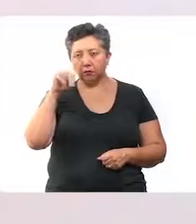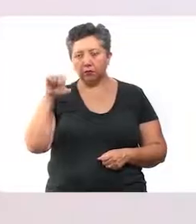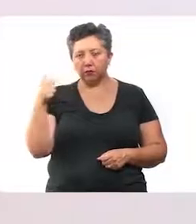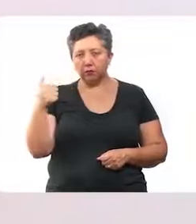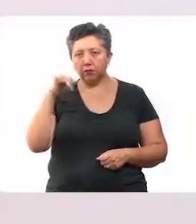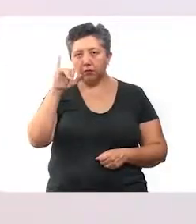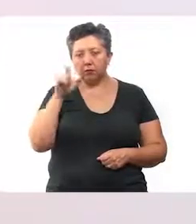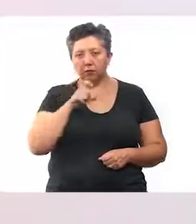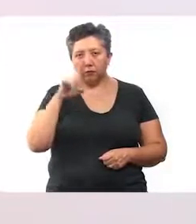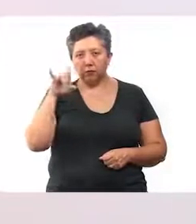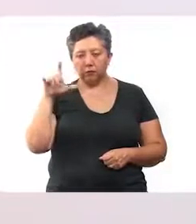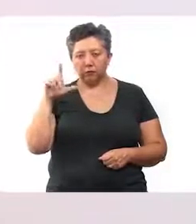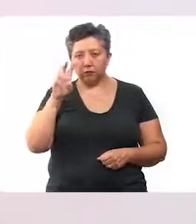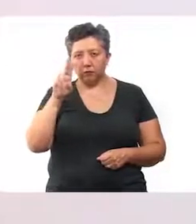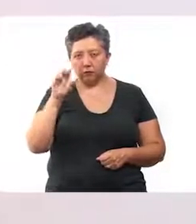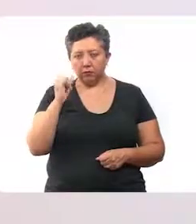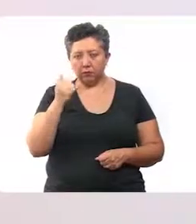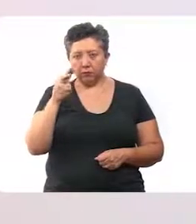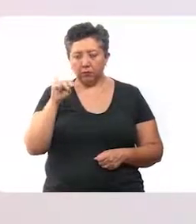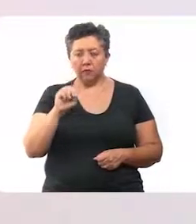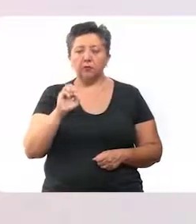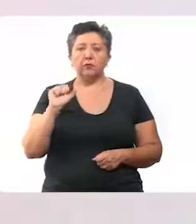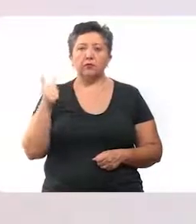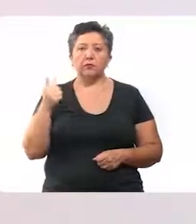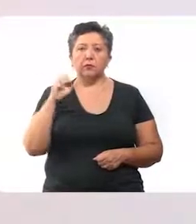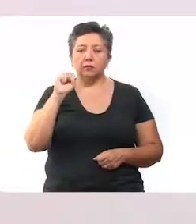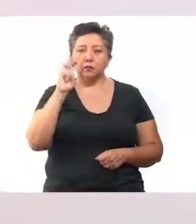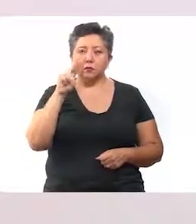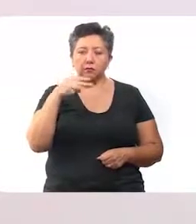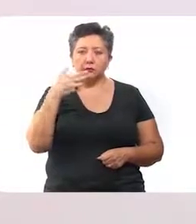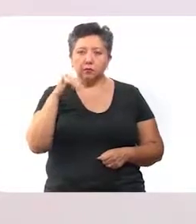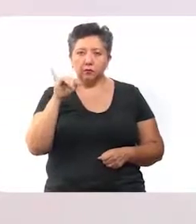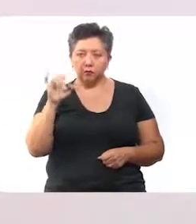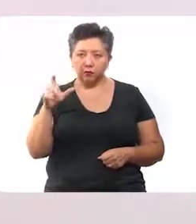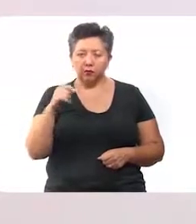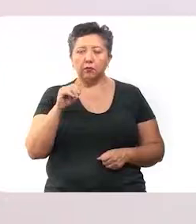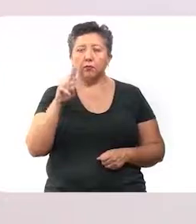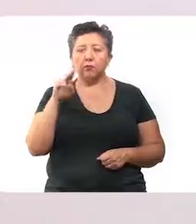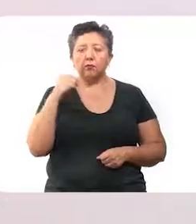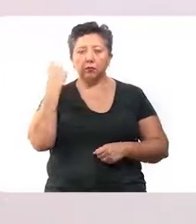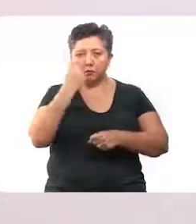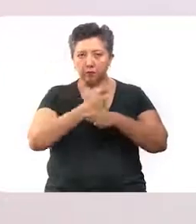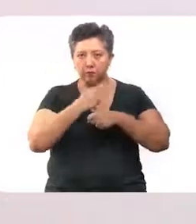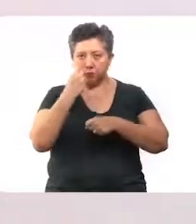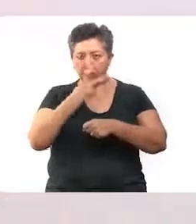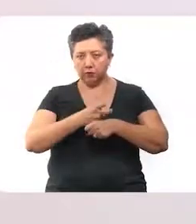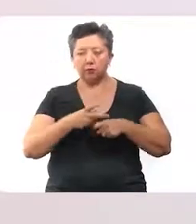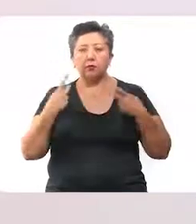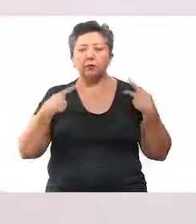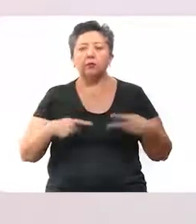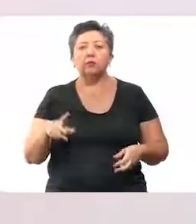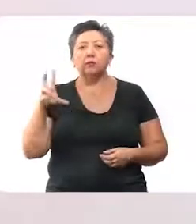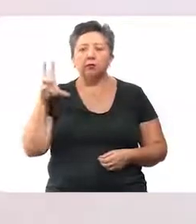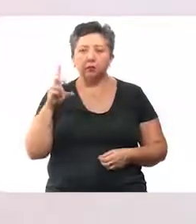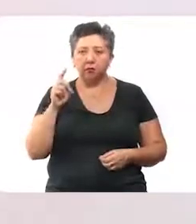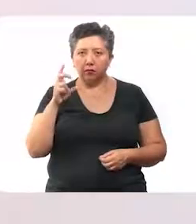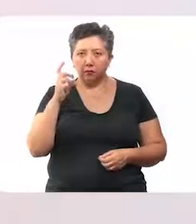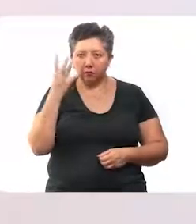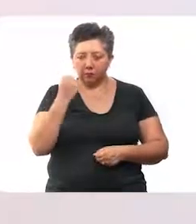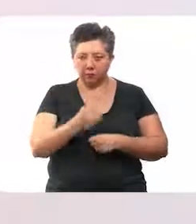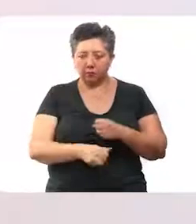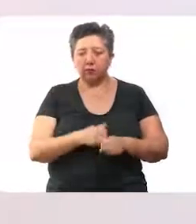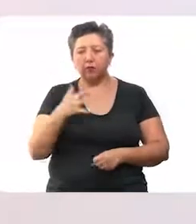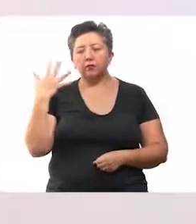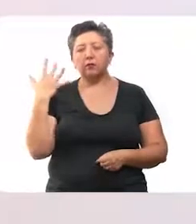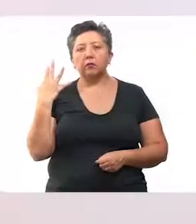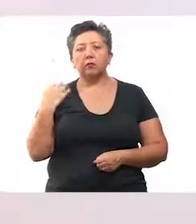Tatsiú, Ixil y Guayma. En tanto, en Samajil y Ucú, se aplicarán primeras y segundas dosis a personas de 30 a 39